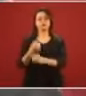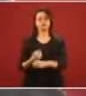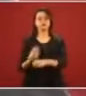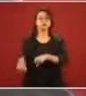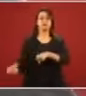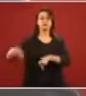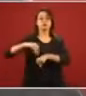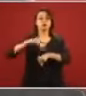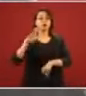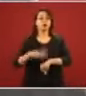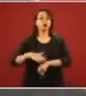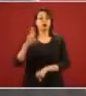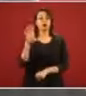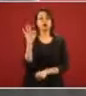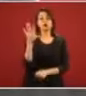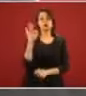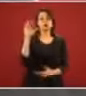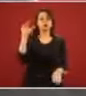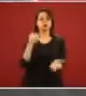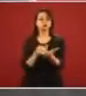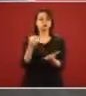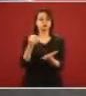millones.